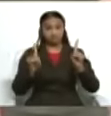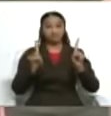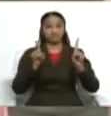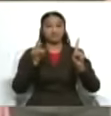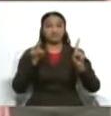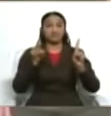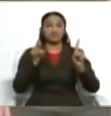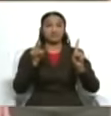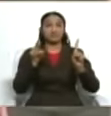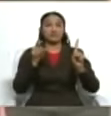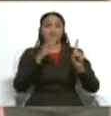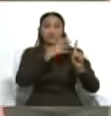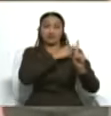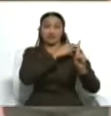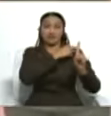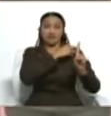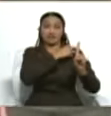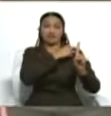Bolivariana.